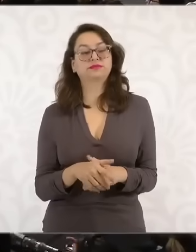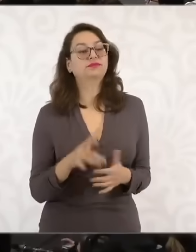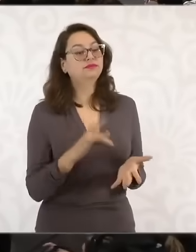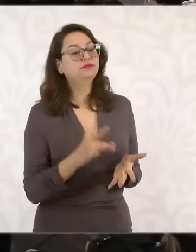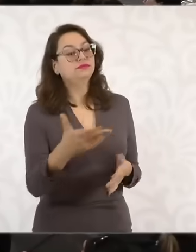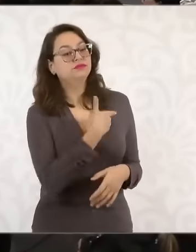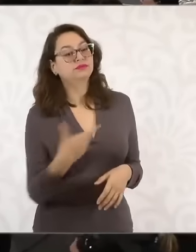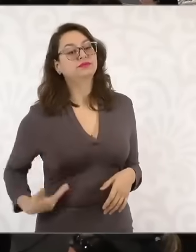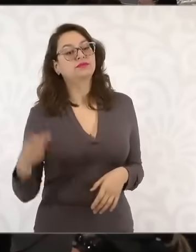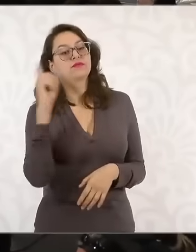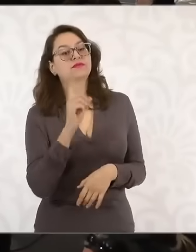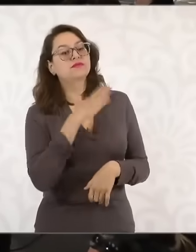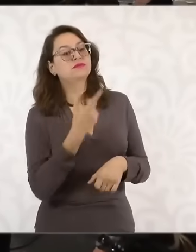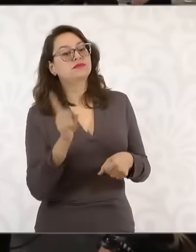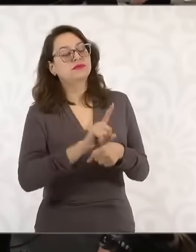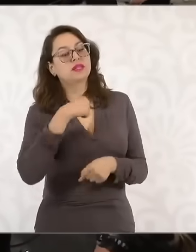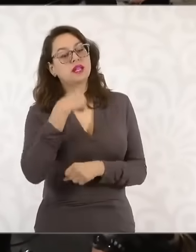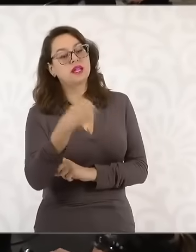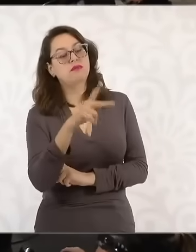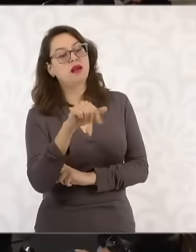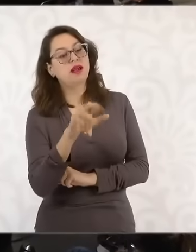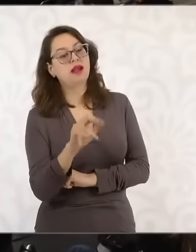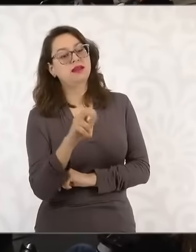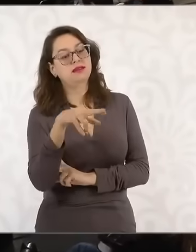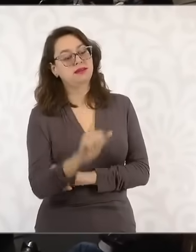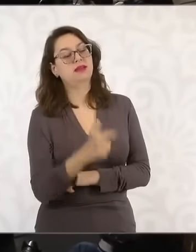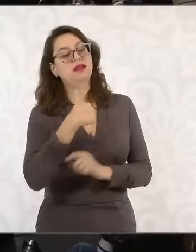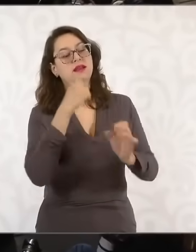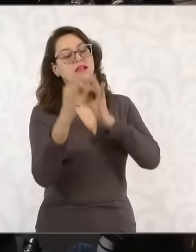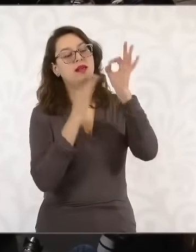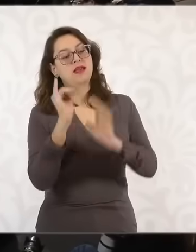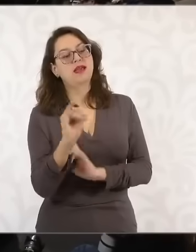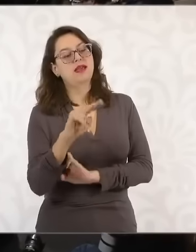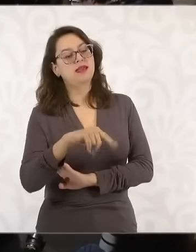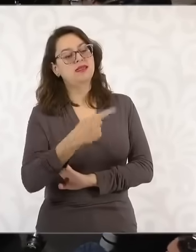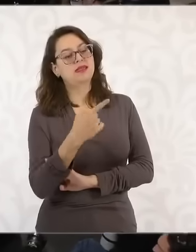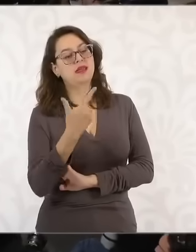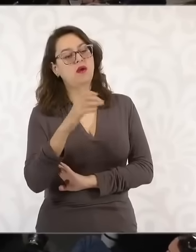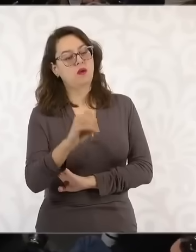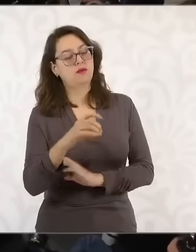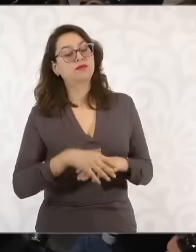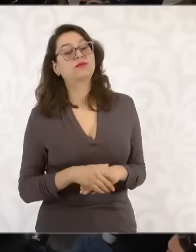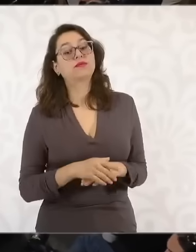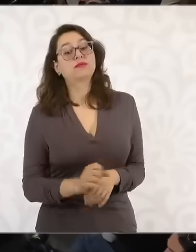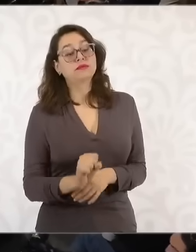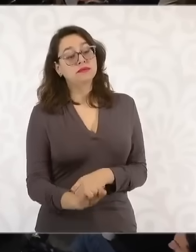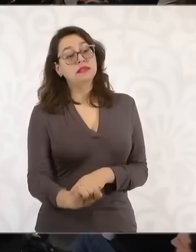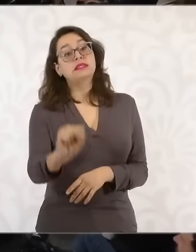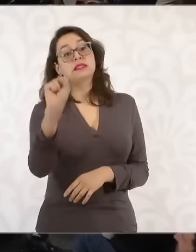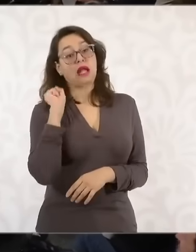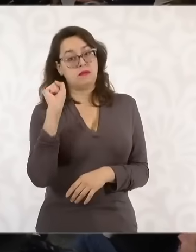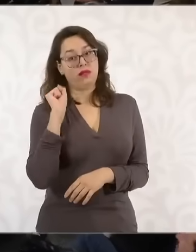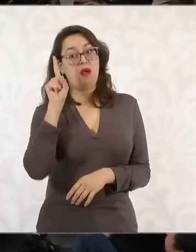Gracias, presidenta. Buenos días. Karina Vargas, de Reporte Índigo. Preguntarle, el día sábado también, a partir de lo